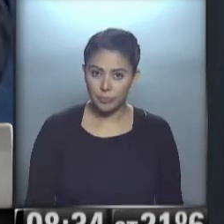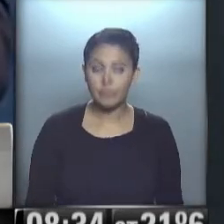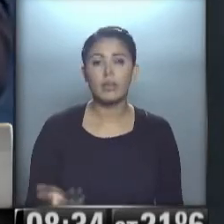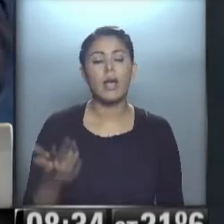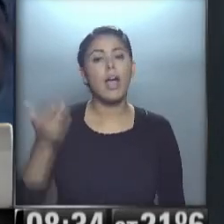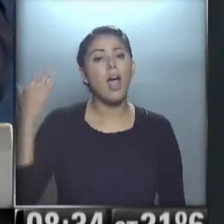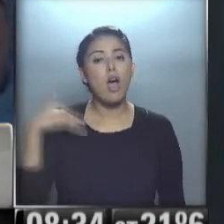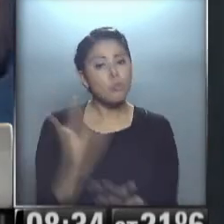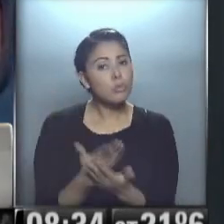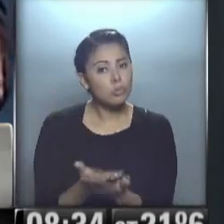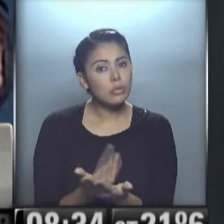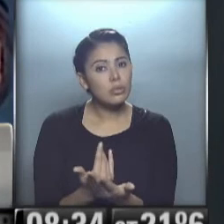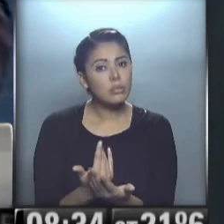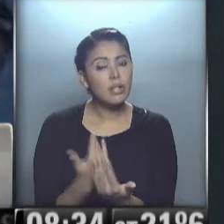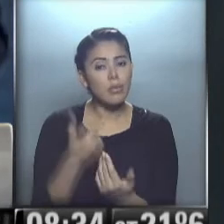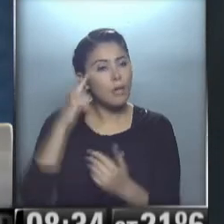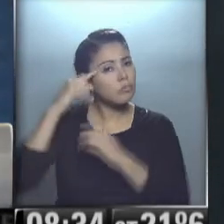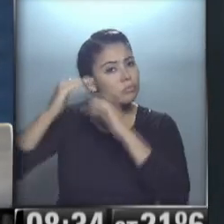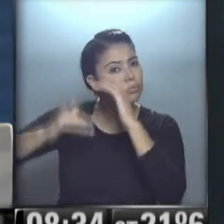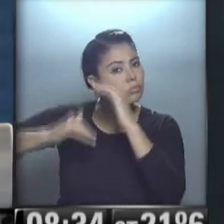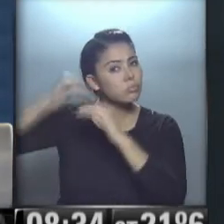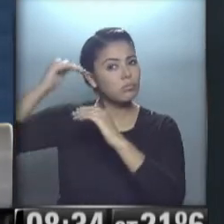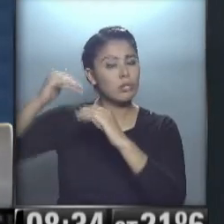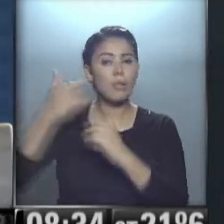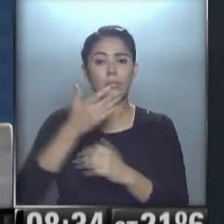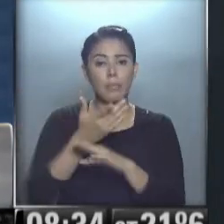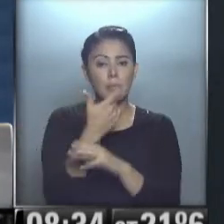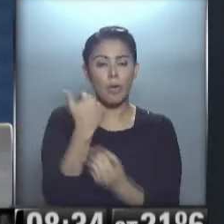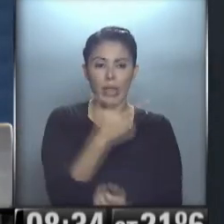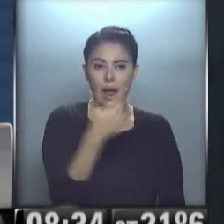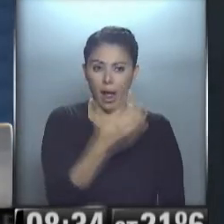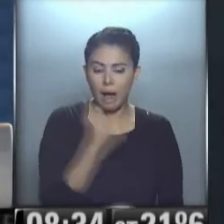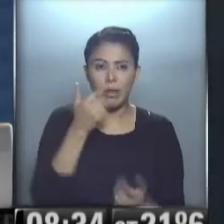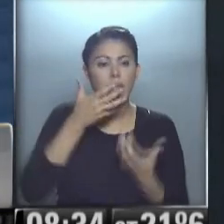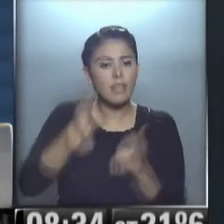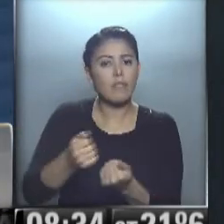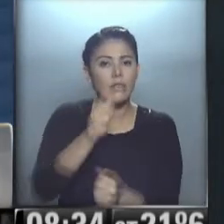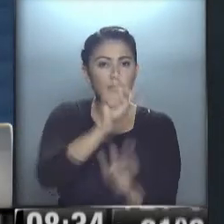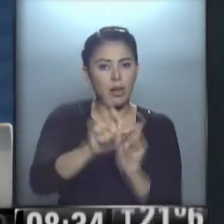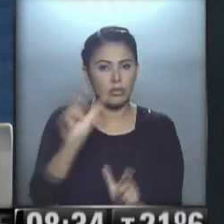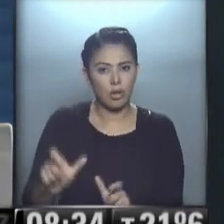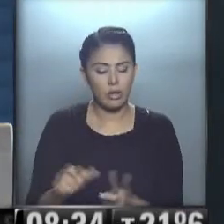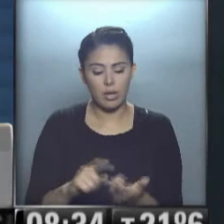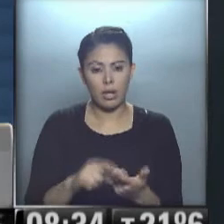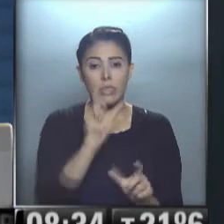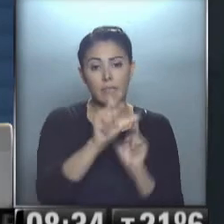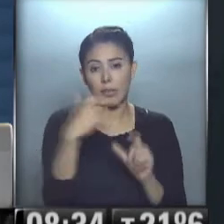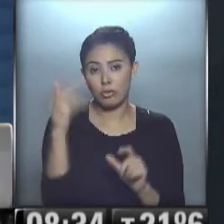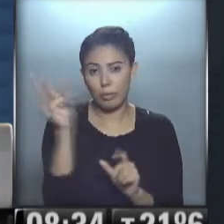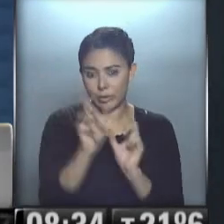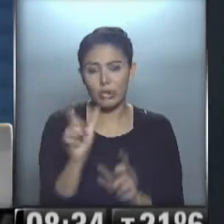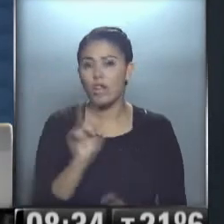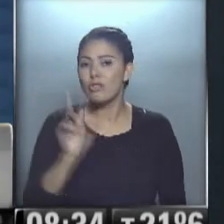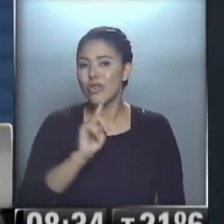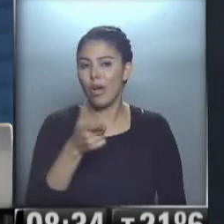tuvieron la oportunidad de un proceso de capacitación previa para portar un arma para defender al pueblo, para defender al ciudadano, y no